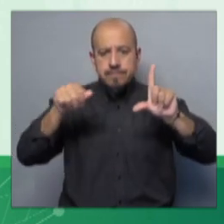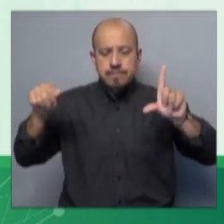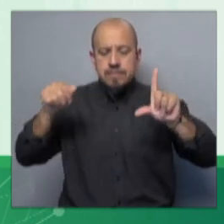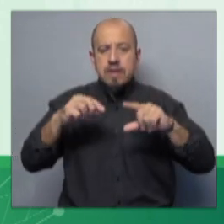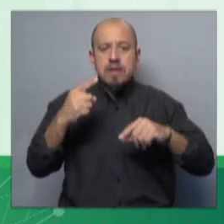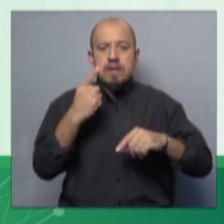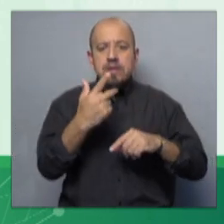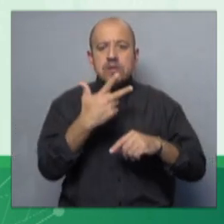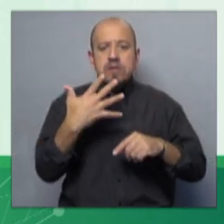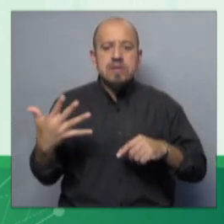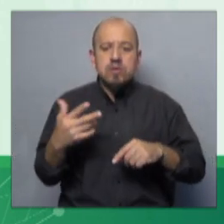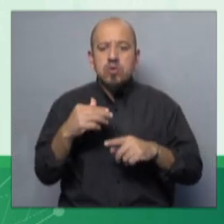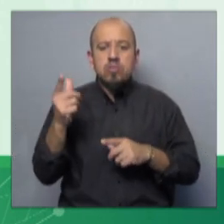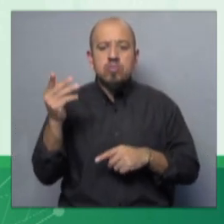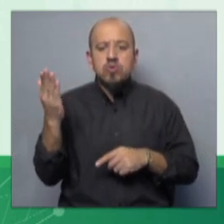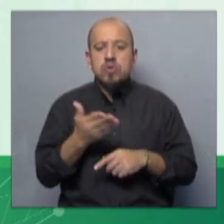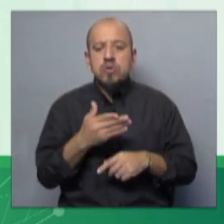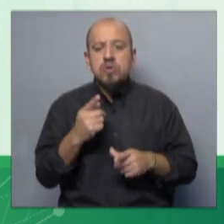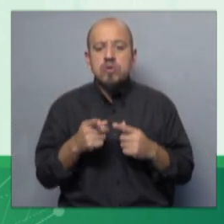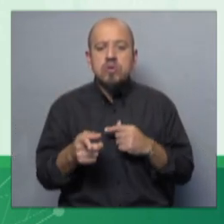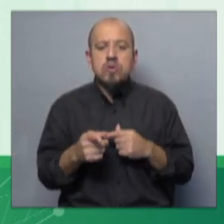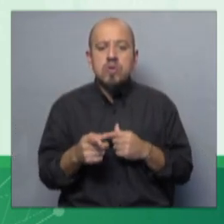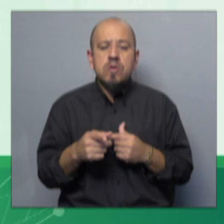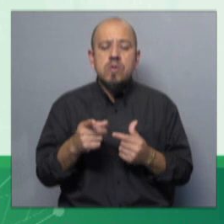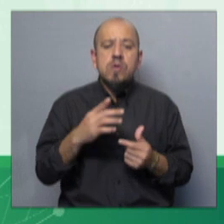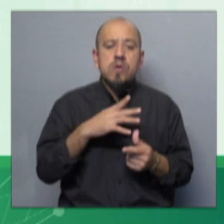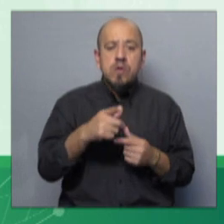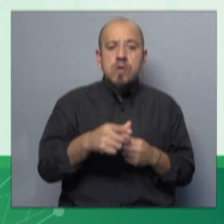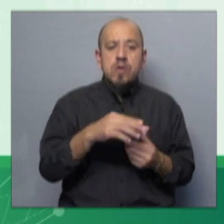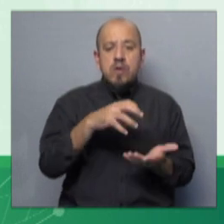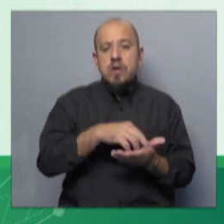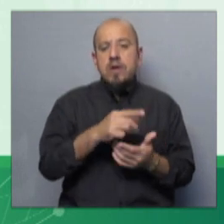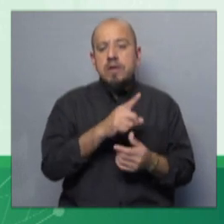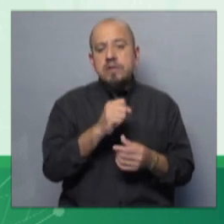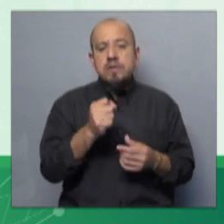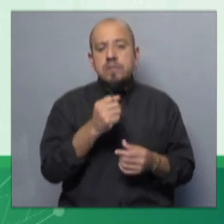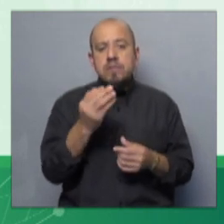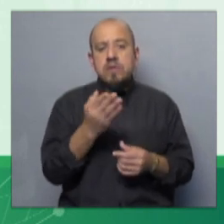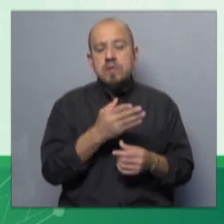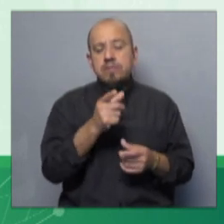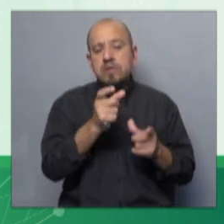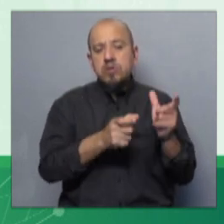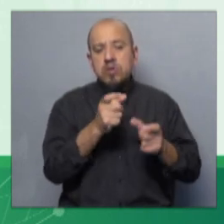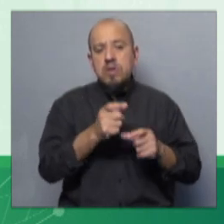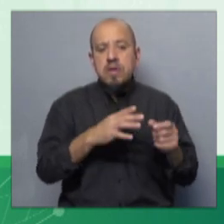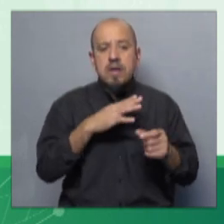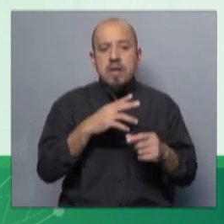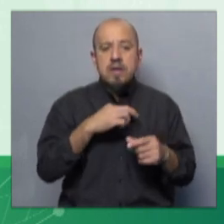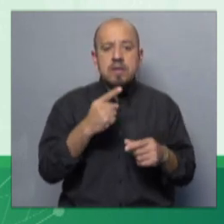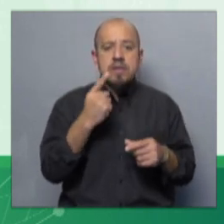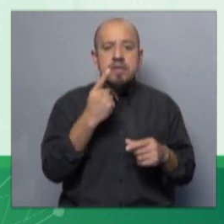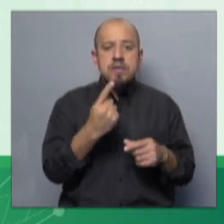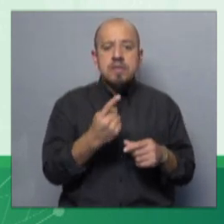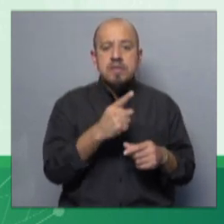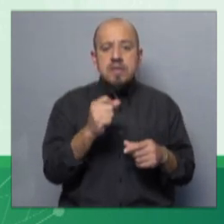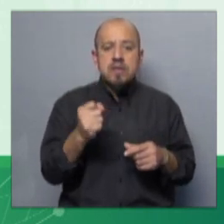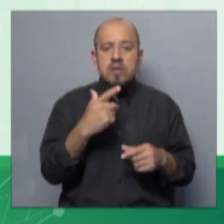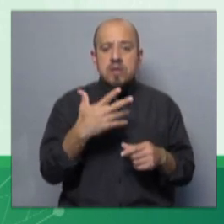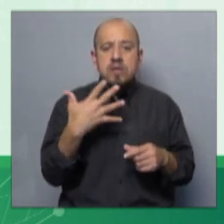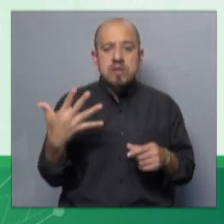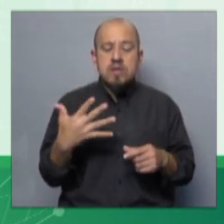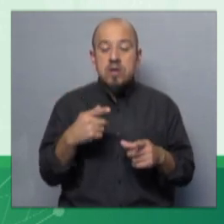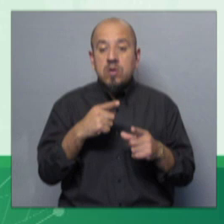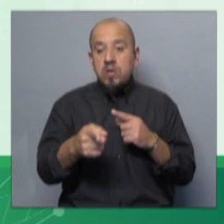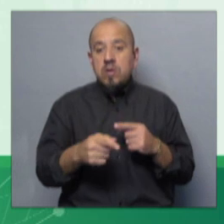135 por ciento esto quiere decir que en donde deberían haber 100 personas hay 135 estas son las que nos estamos yendo los números del año